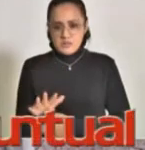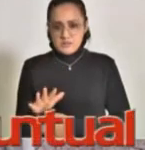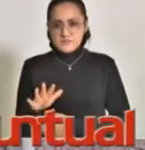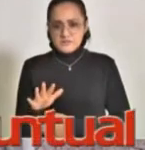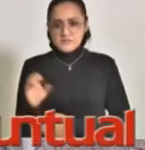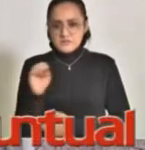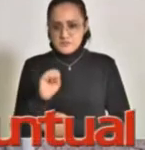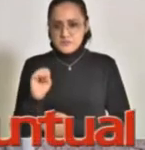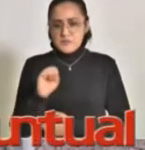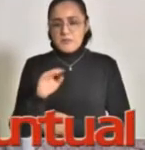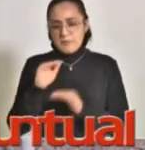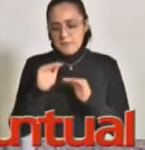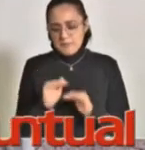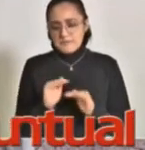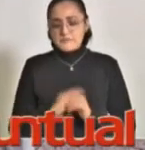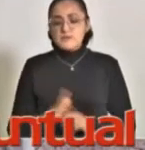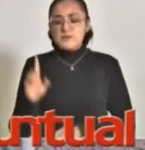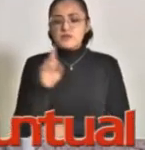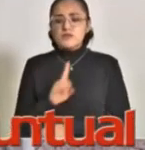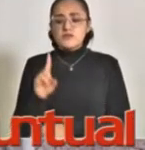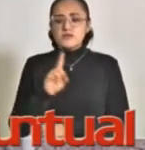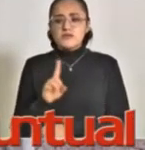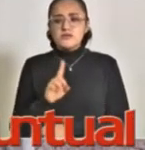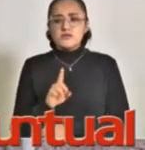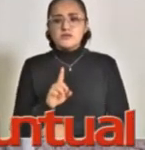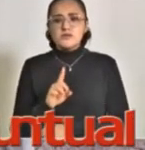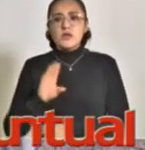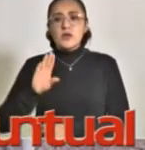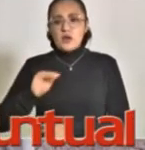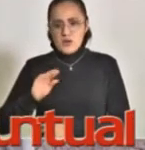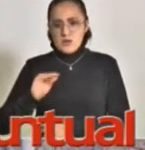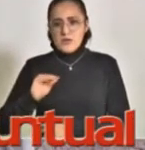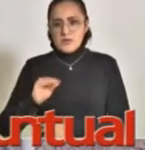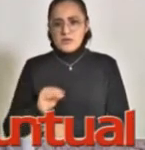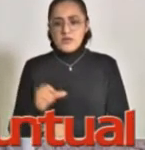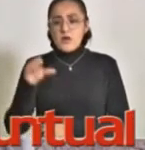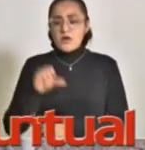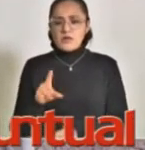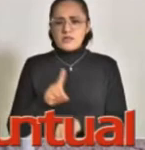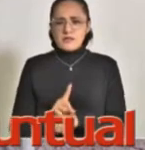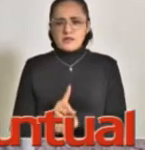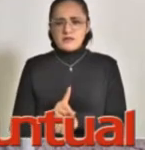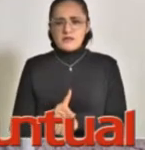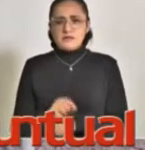110. Bajó. ¿El domingo? 90. ¿Y hoy?